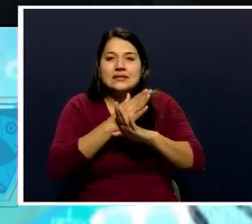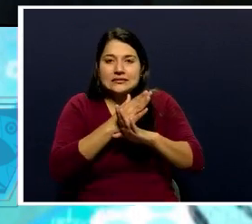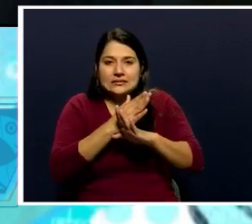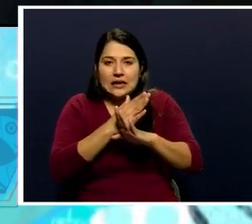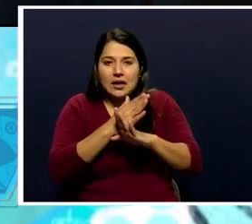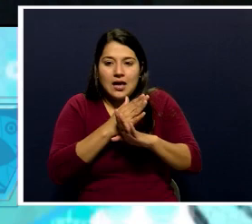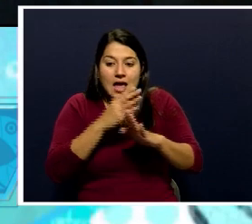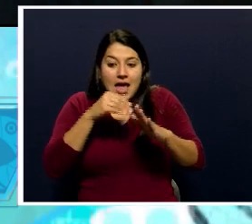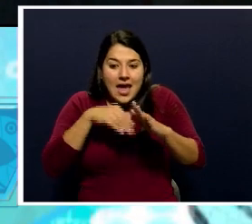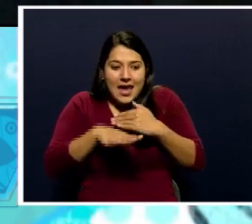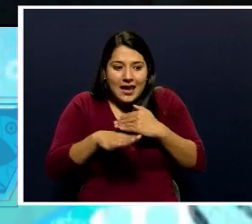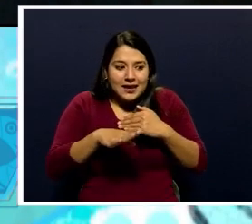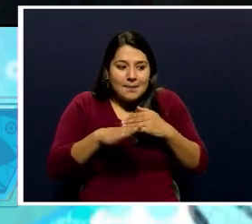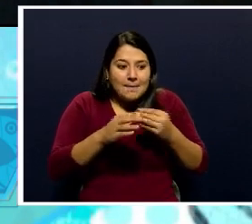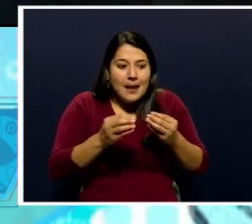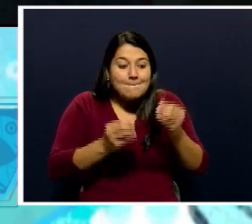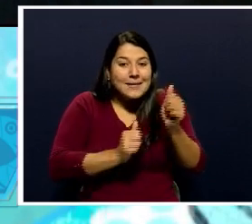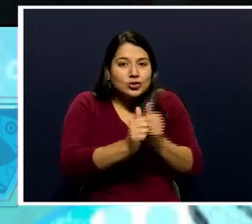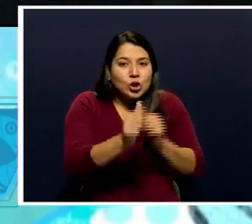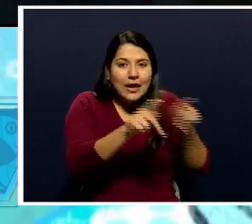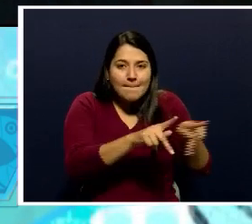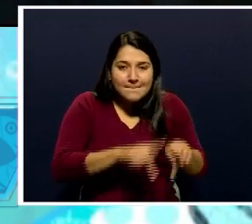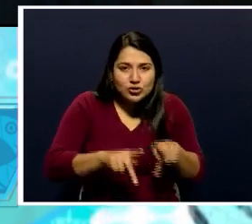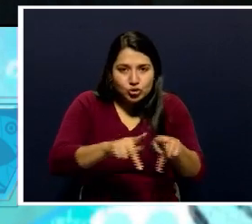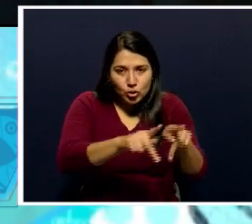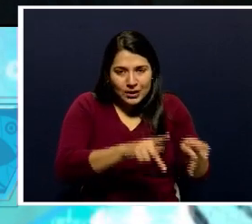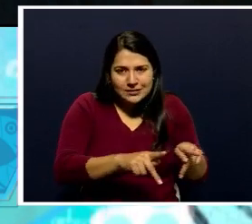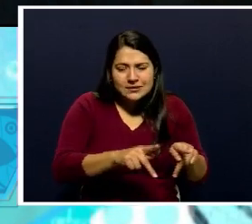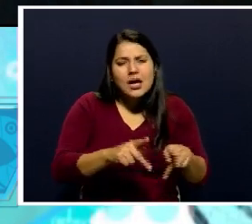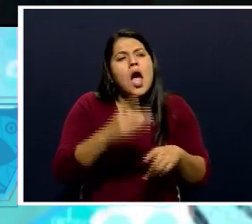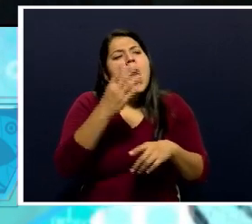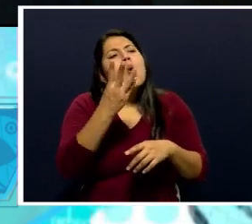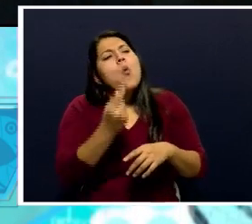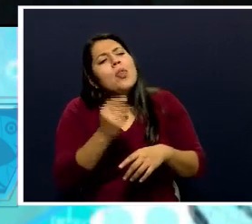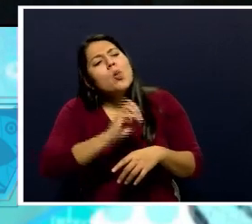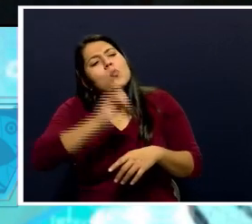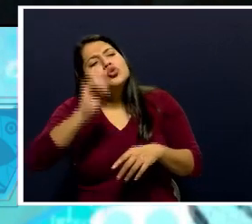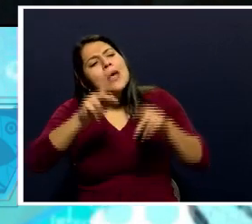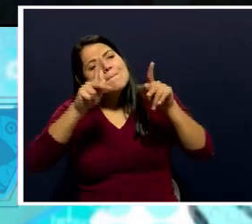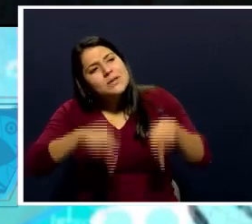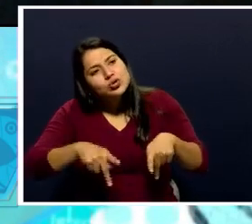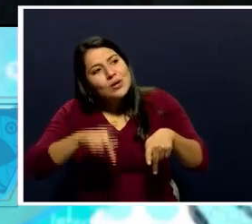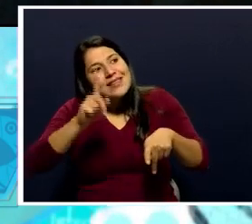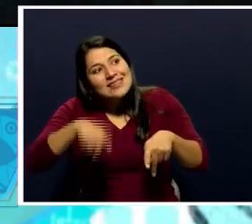debemos exponer y a qué cantidades de población durante cuánto tiempo?